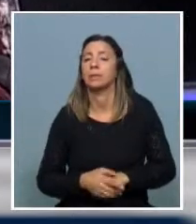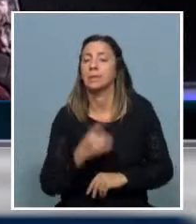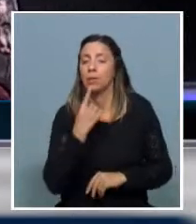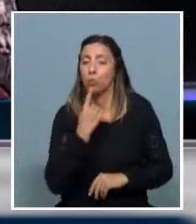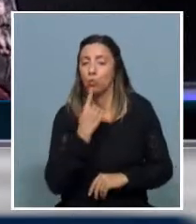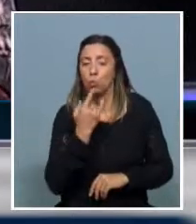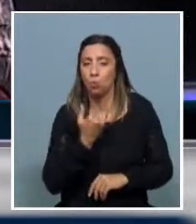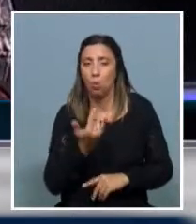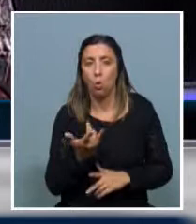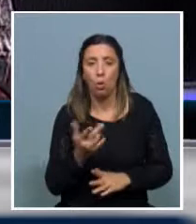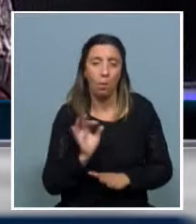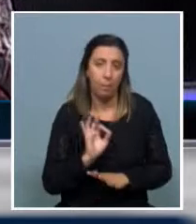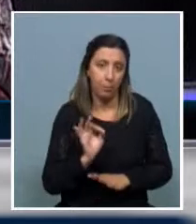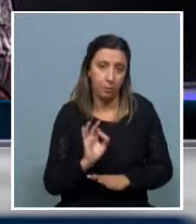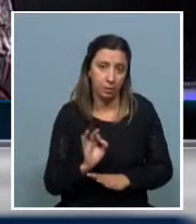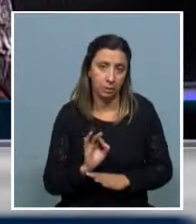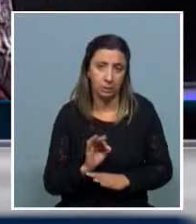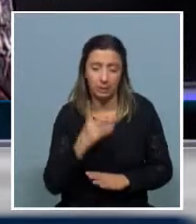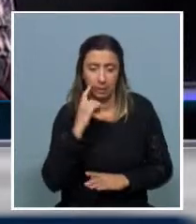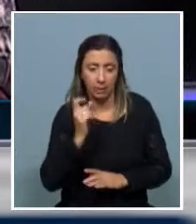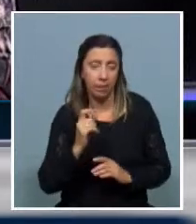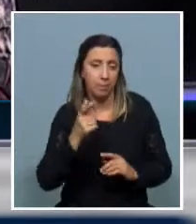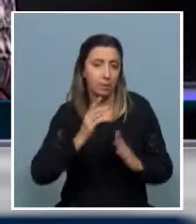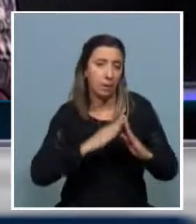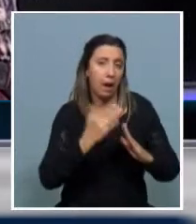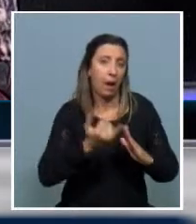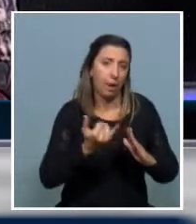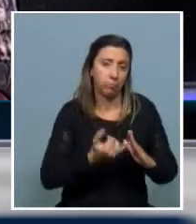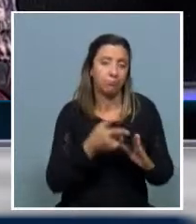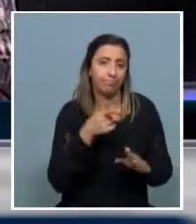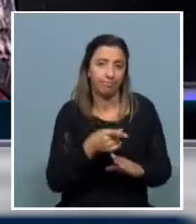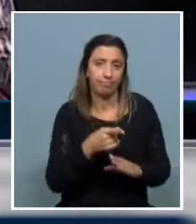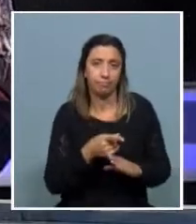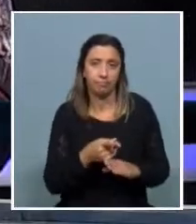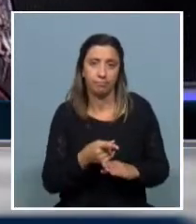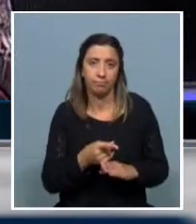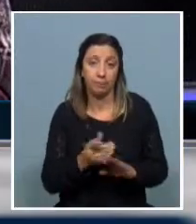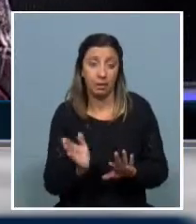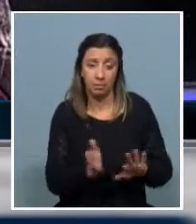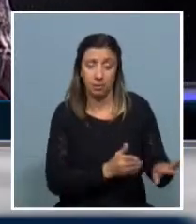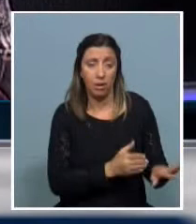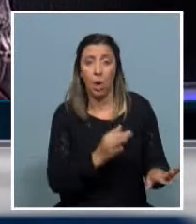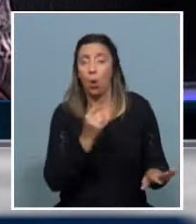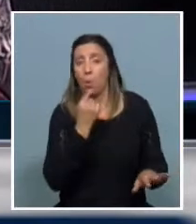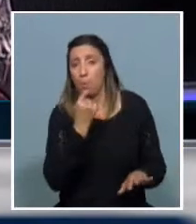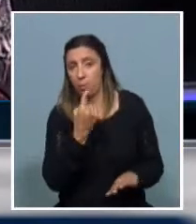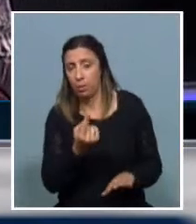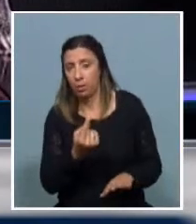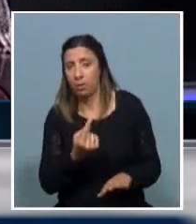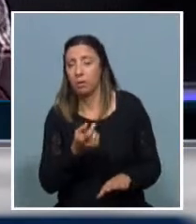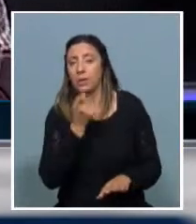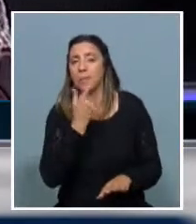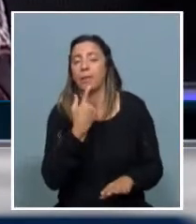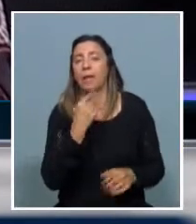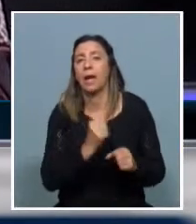duda, o hay auditorías porque se ha detectado que tienen propiedad, con lo cual allí ya corresponde una baja, o hay auditorías porque se